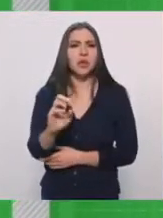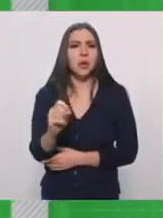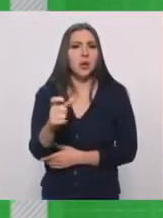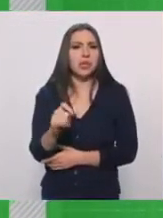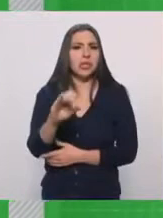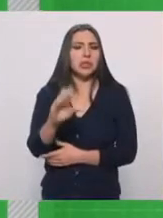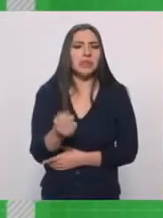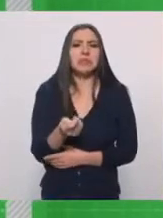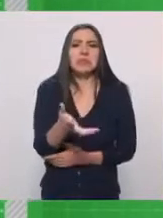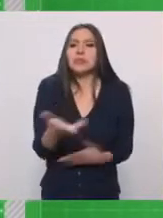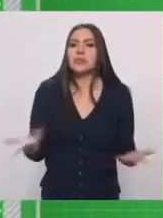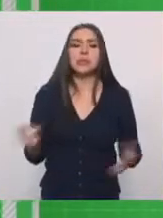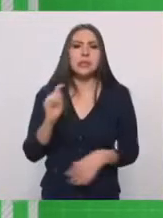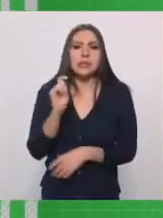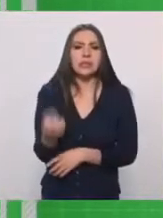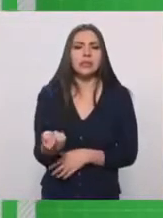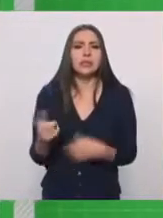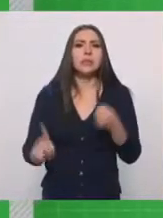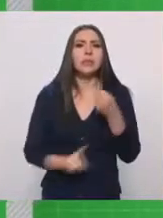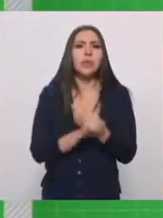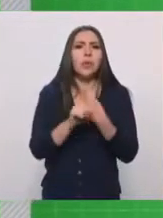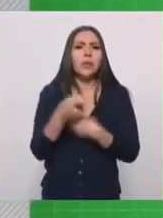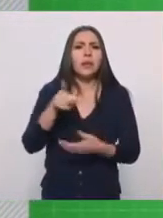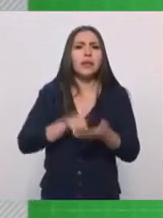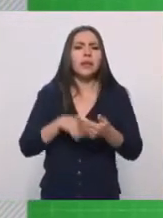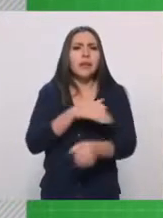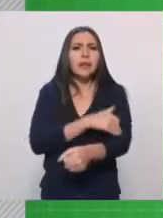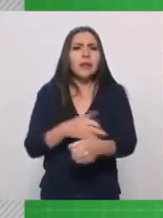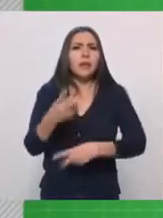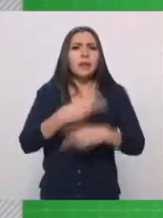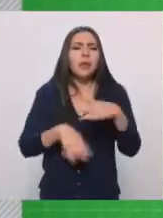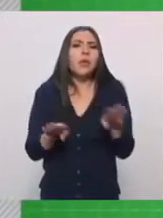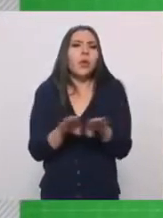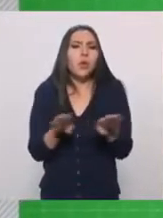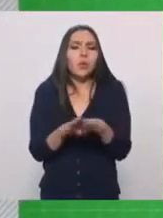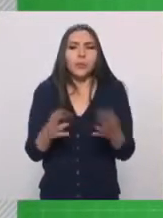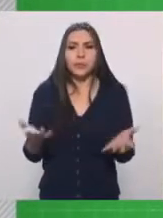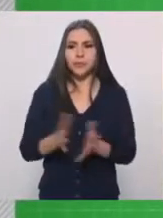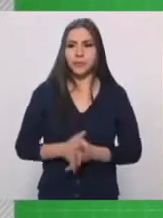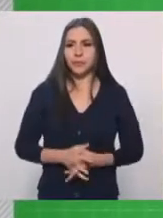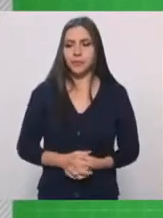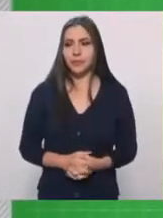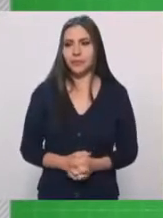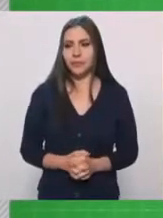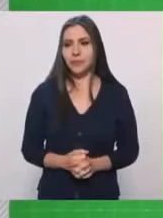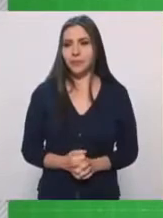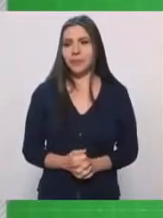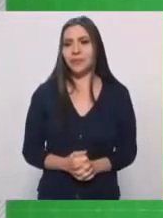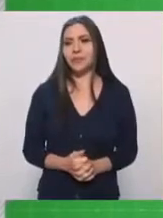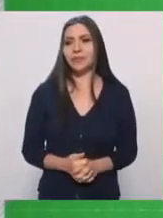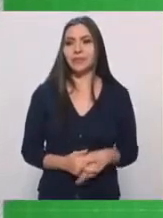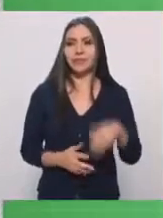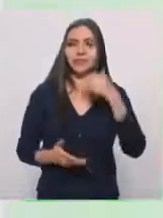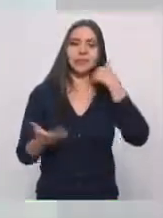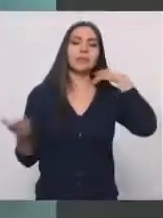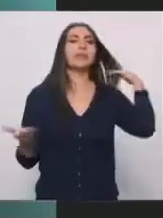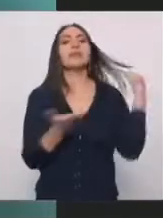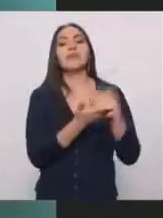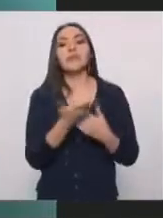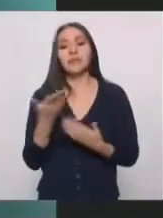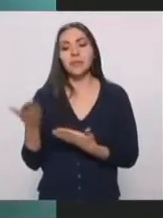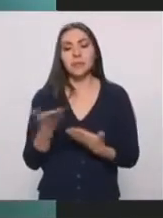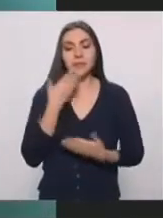Pero además, ¿cómo afectan en la dinámica familiar? Buenos días, Aldo, bienvenido. Hola, muy buenos días a los dos. Sí,